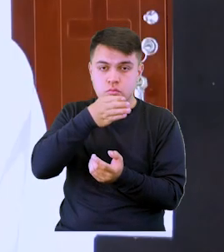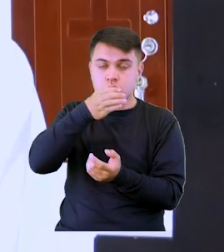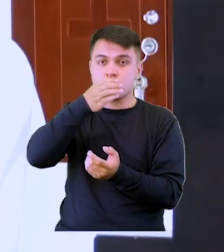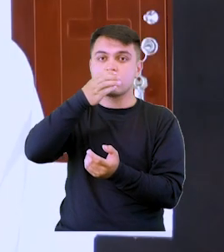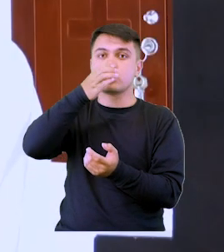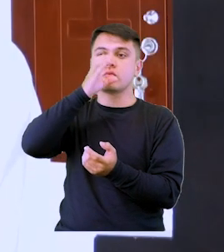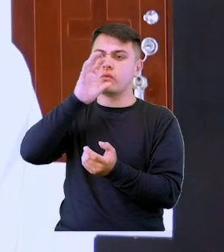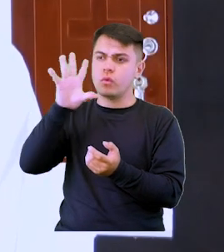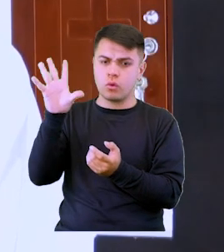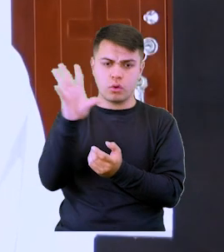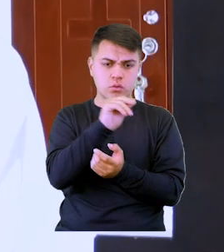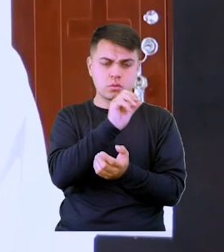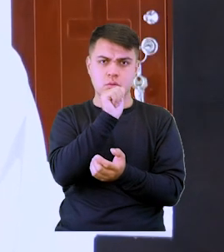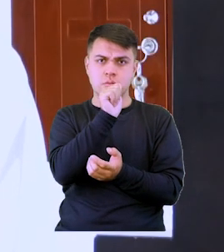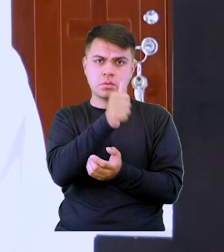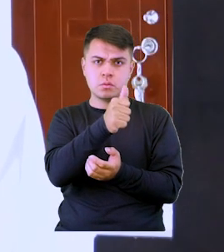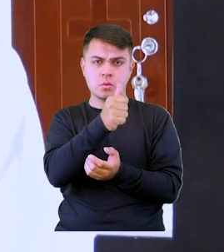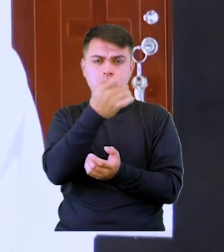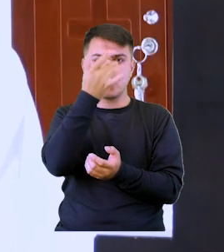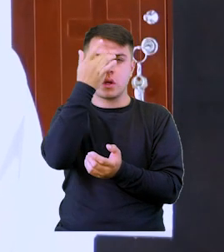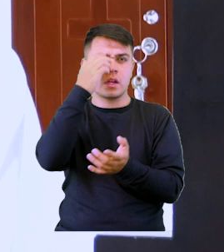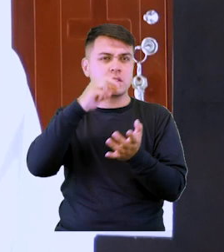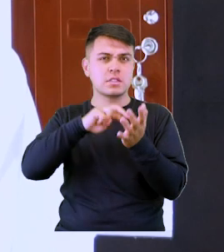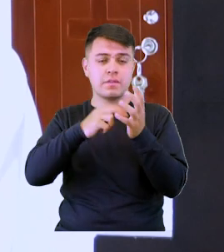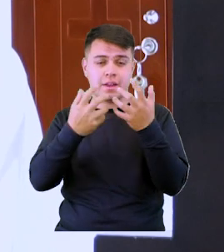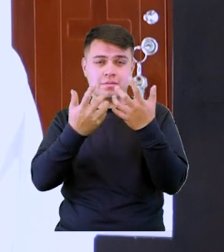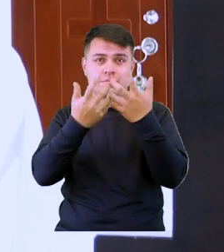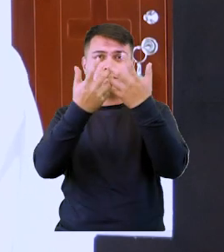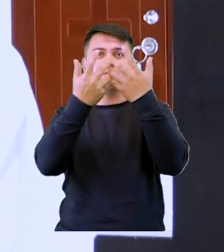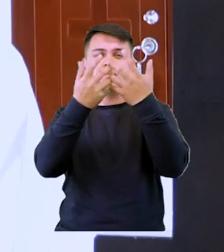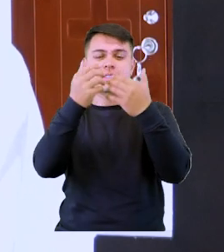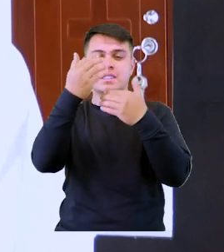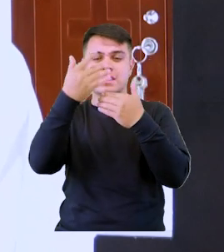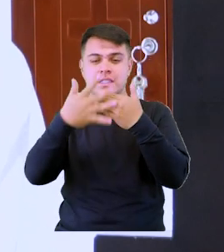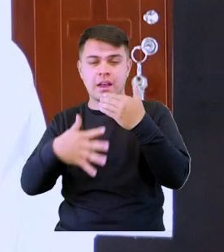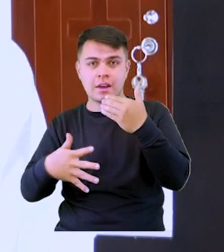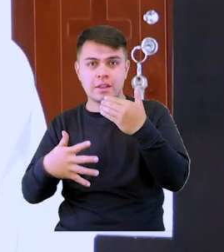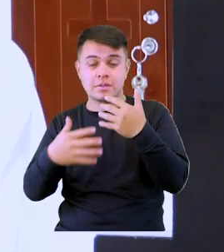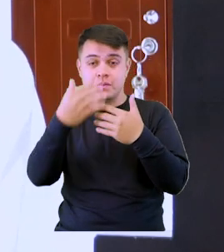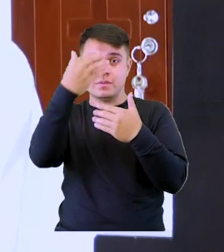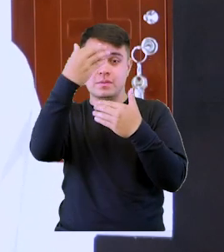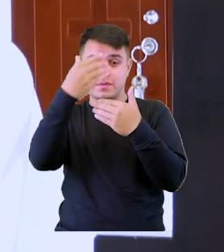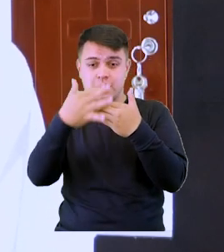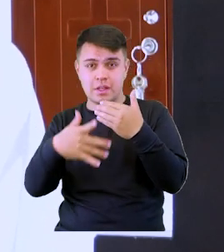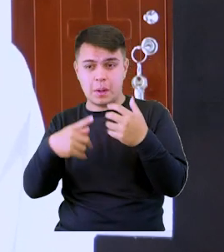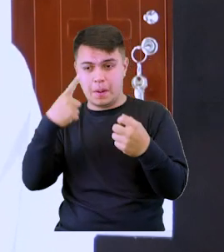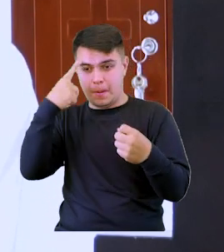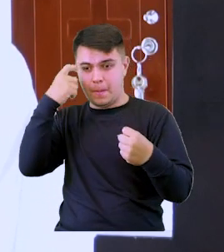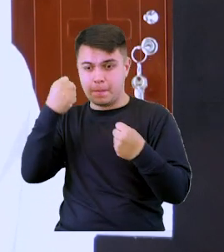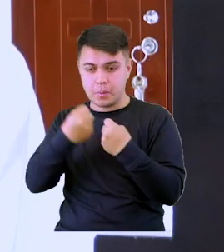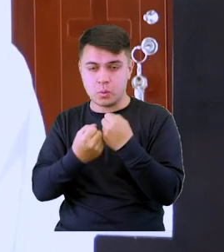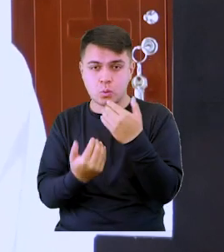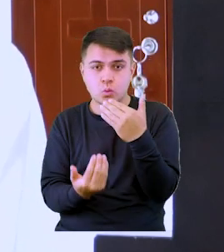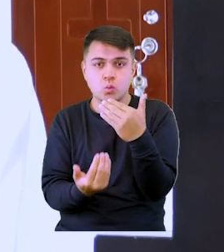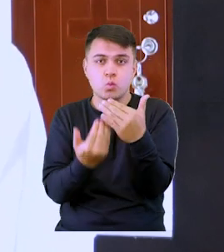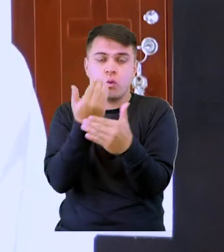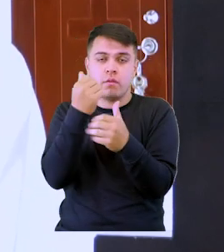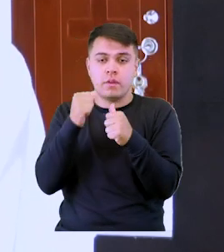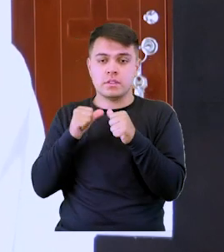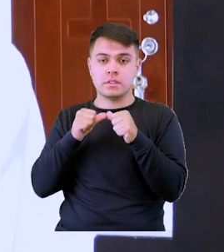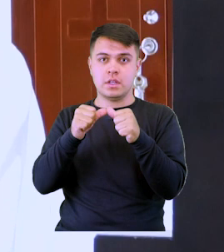bebed todos de él, porque ese es el cáliz de mi sangre, sangre de la alianza nueva y